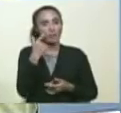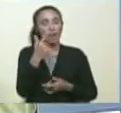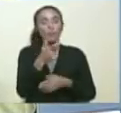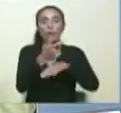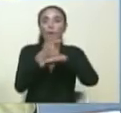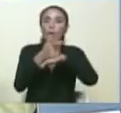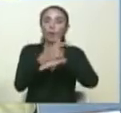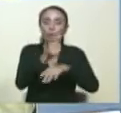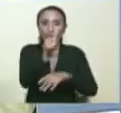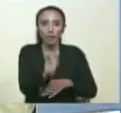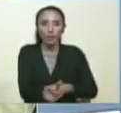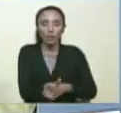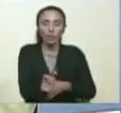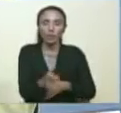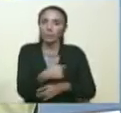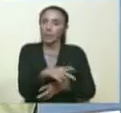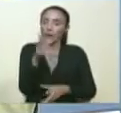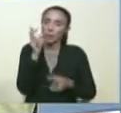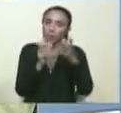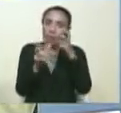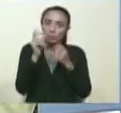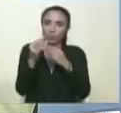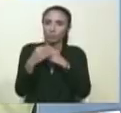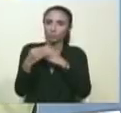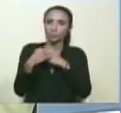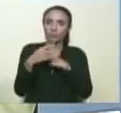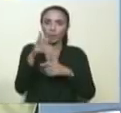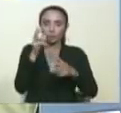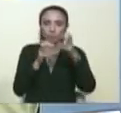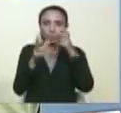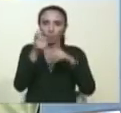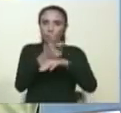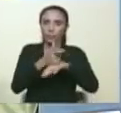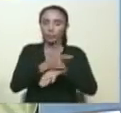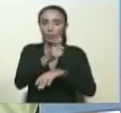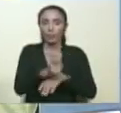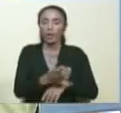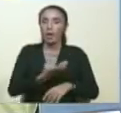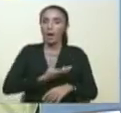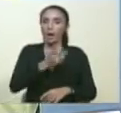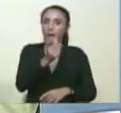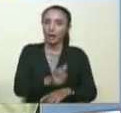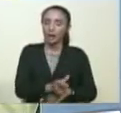Gobernadores, que me escuchan, gobernadora. Alcaldes y alcaldesas.